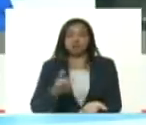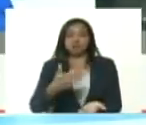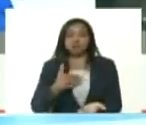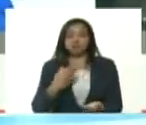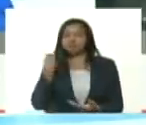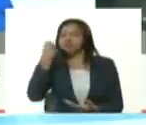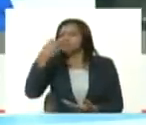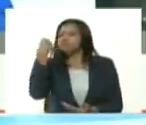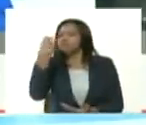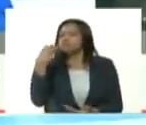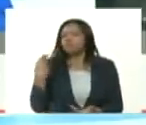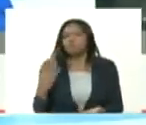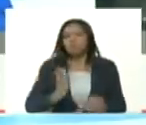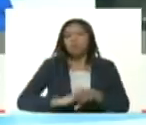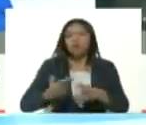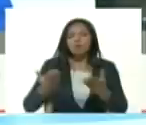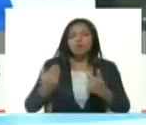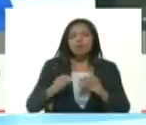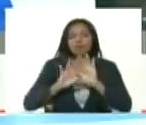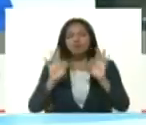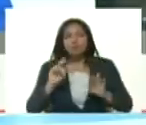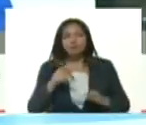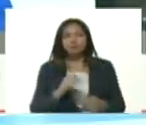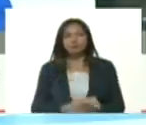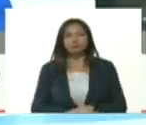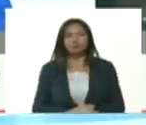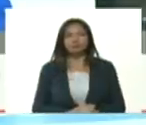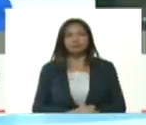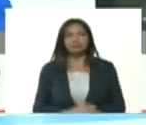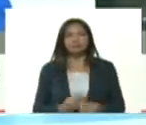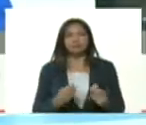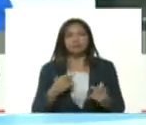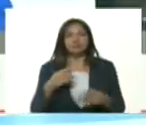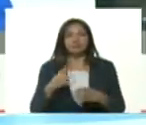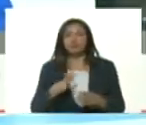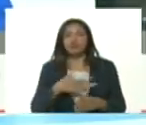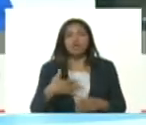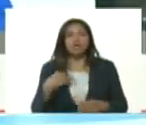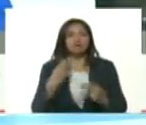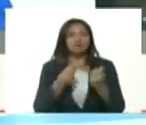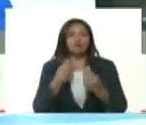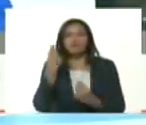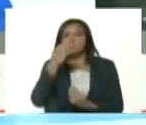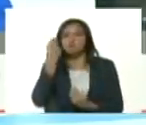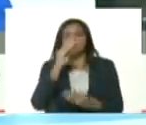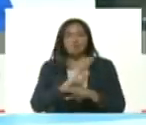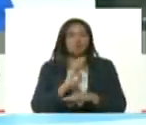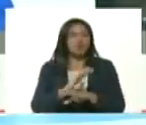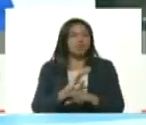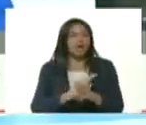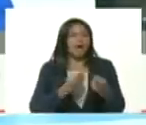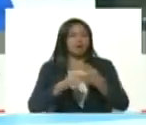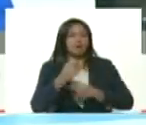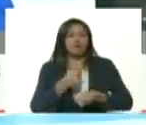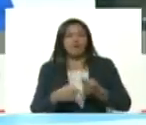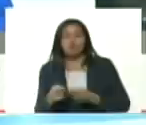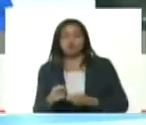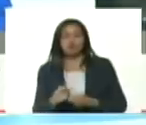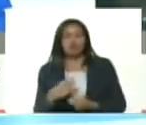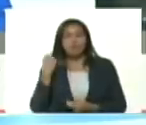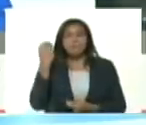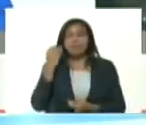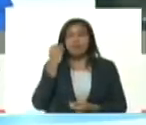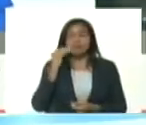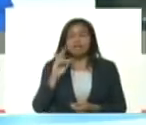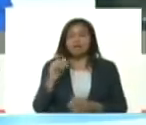Esto. Porque vienen de eso, de nadar en riqueza, de cuidar sus negocios, y no piensan